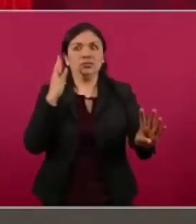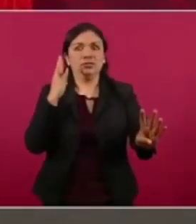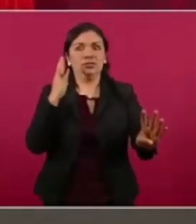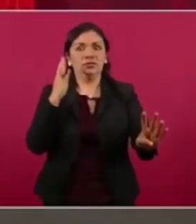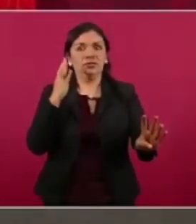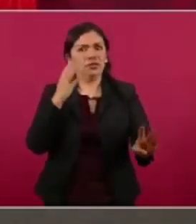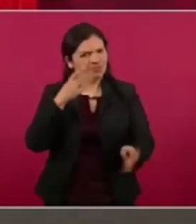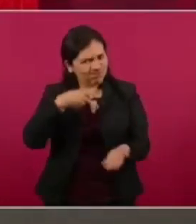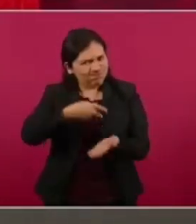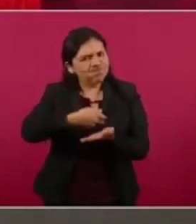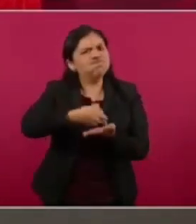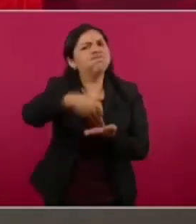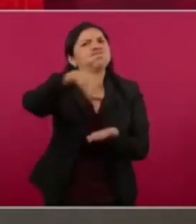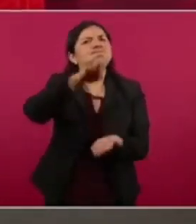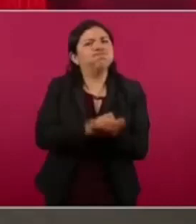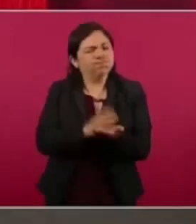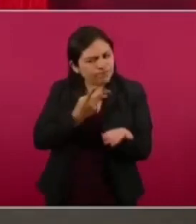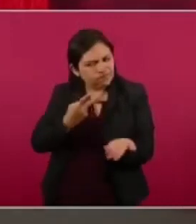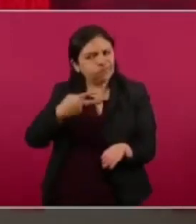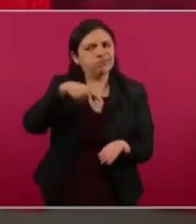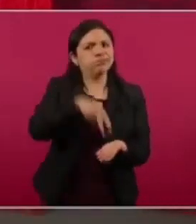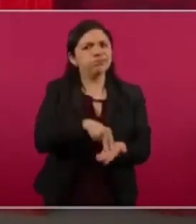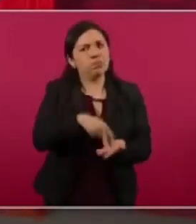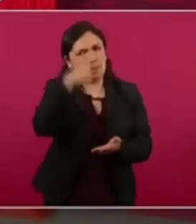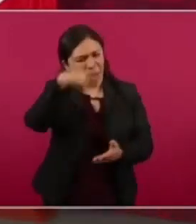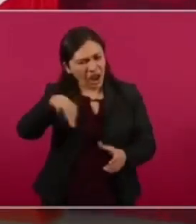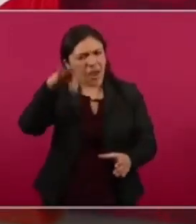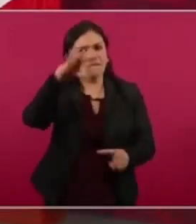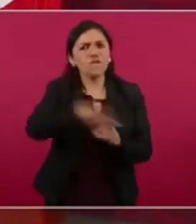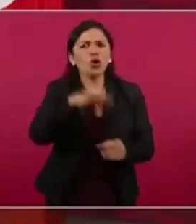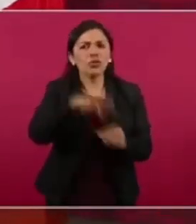estoicamente y depositar el voto.